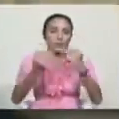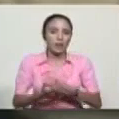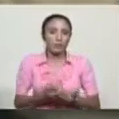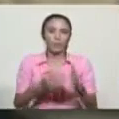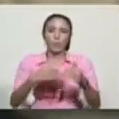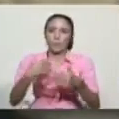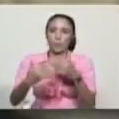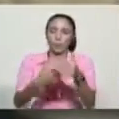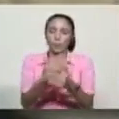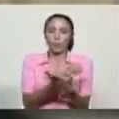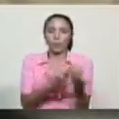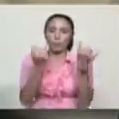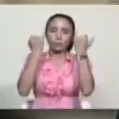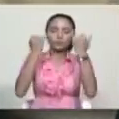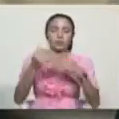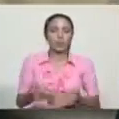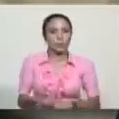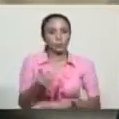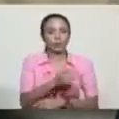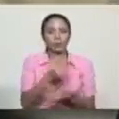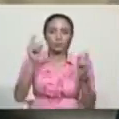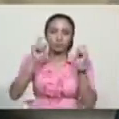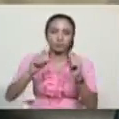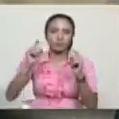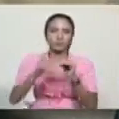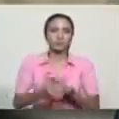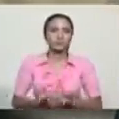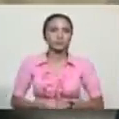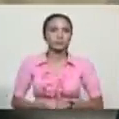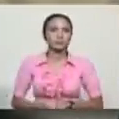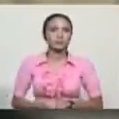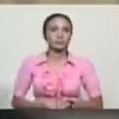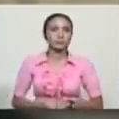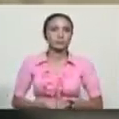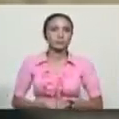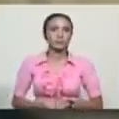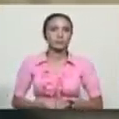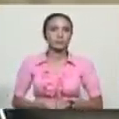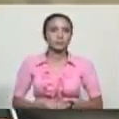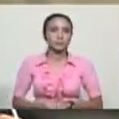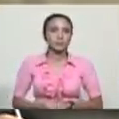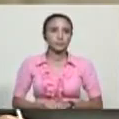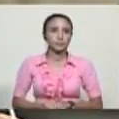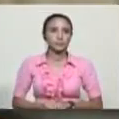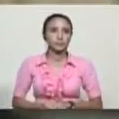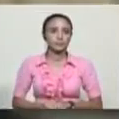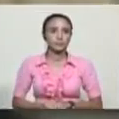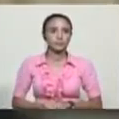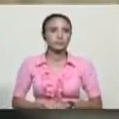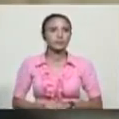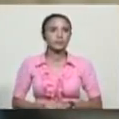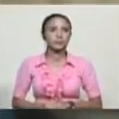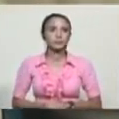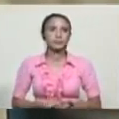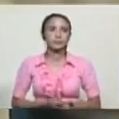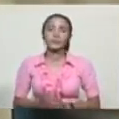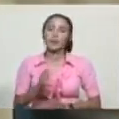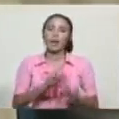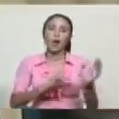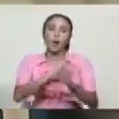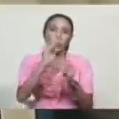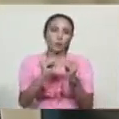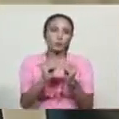surgiendo, muy importante, creo. Pero, en fin, dos palabras, concluyo,